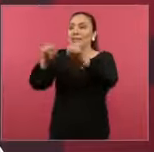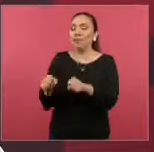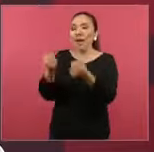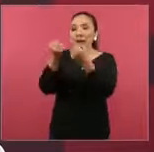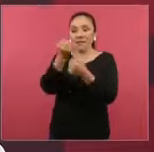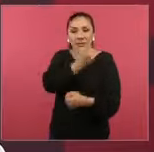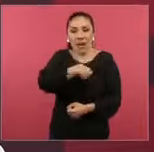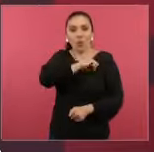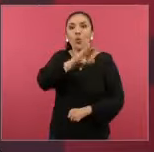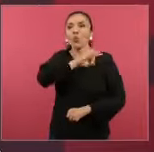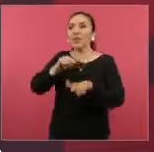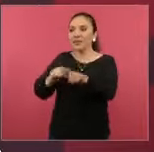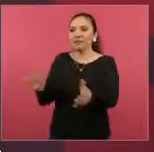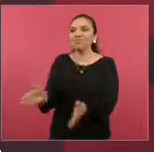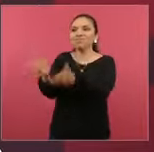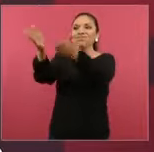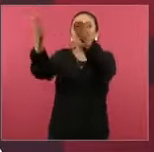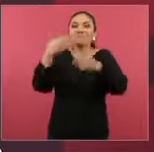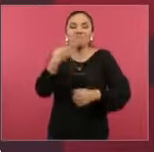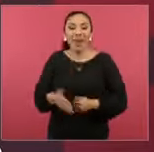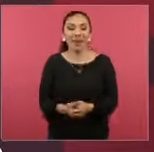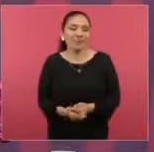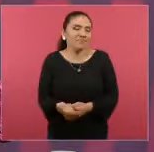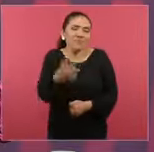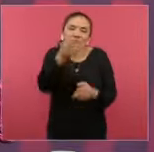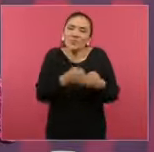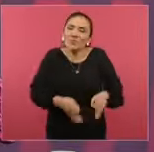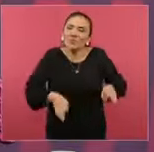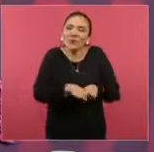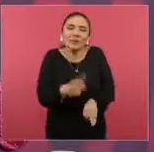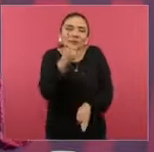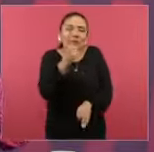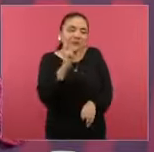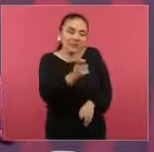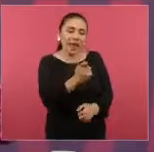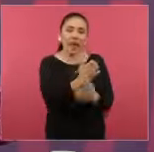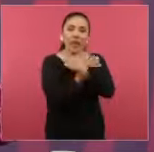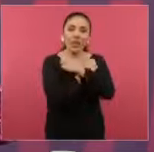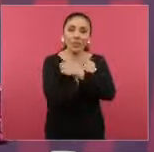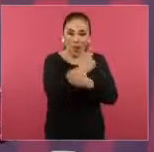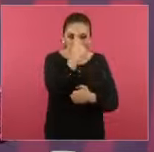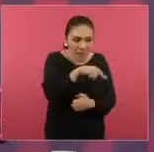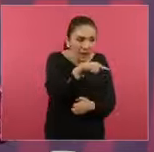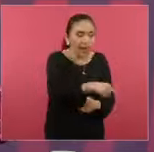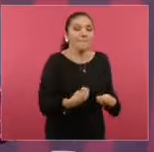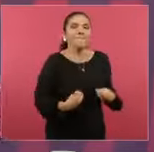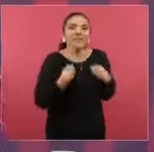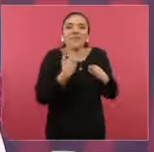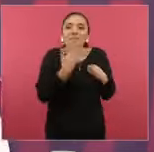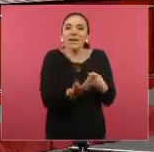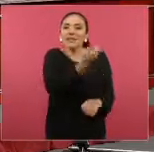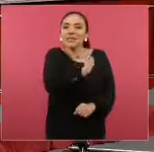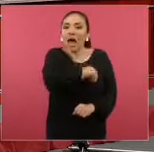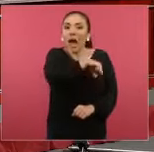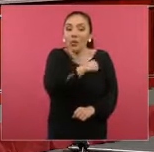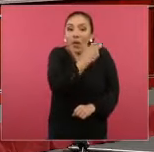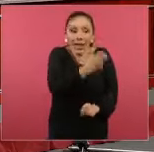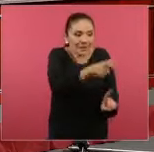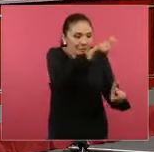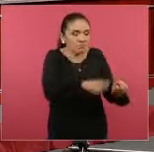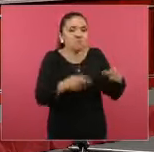salir adelante. Entonces, tenemos que empezar desde la educación a una vida saludable, y esa es una persona armónica, para evitar